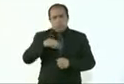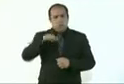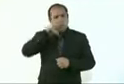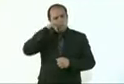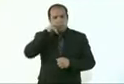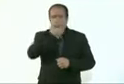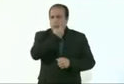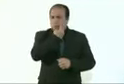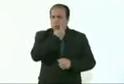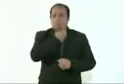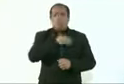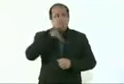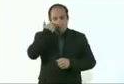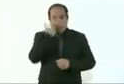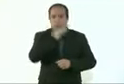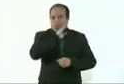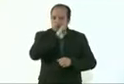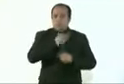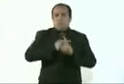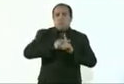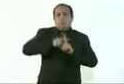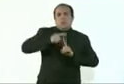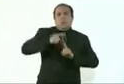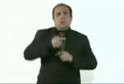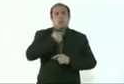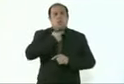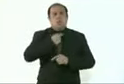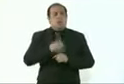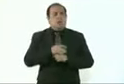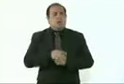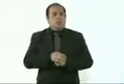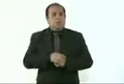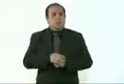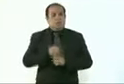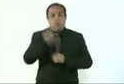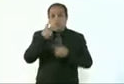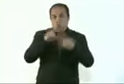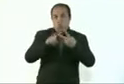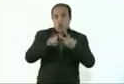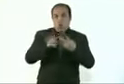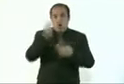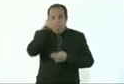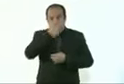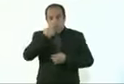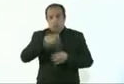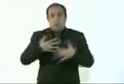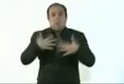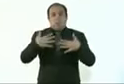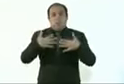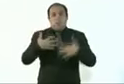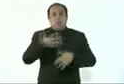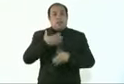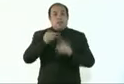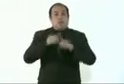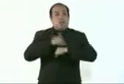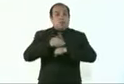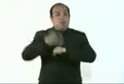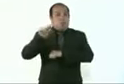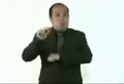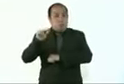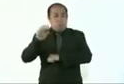ronquera. 2, chéquense la oxigenación. Si esta es por arriba de 90 y no presentan